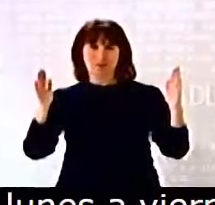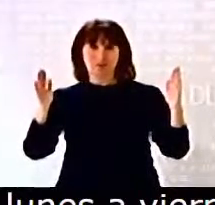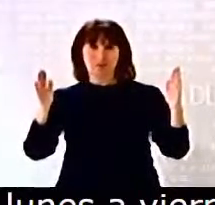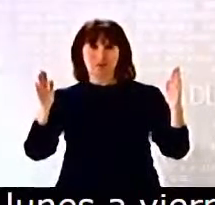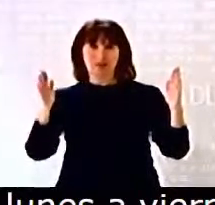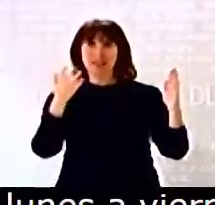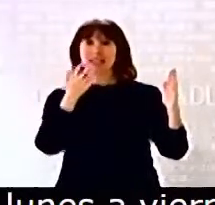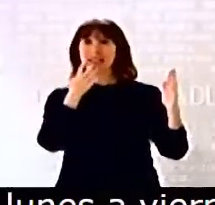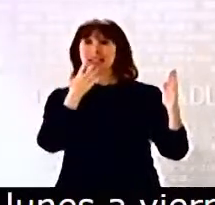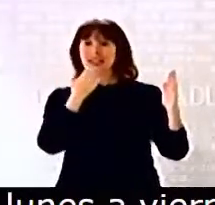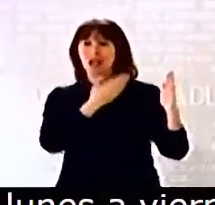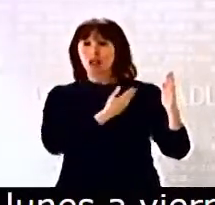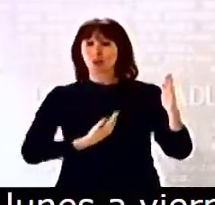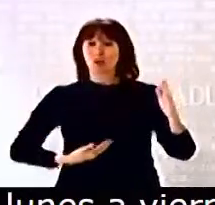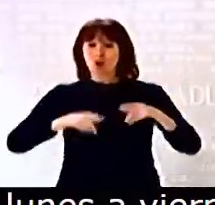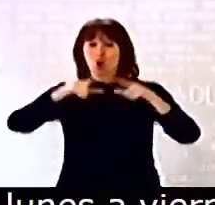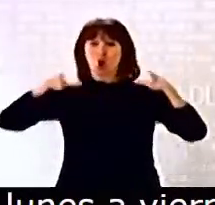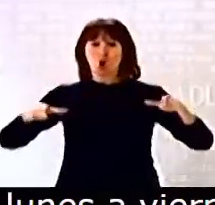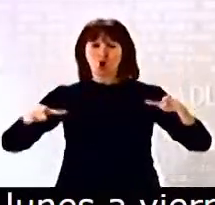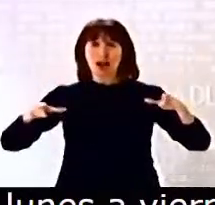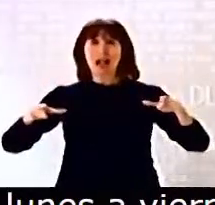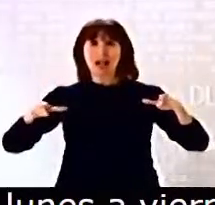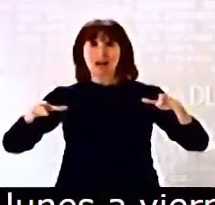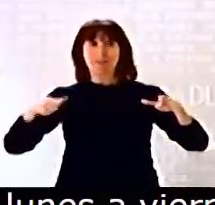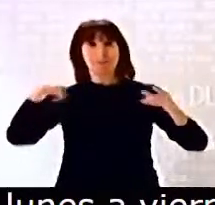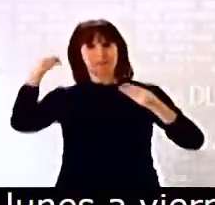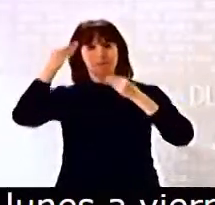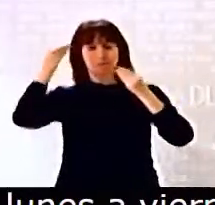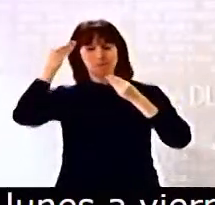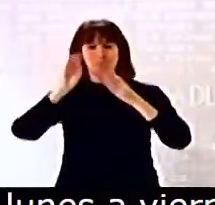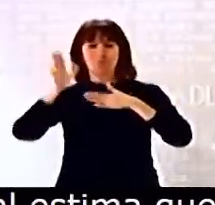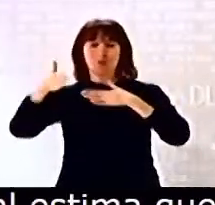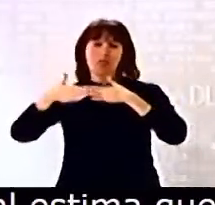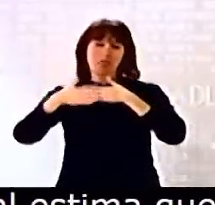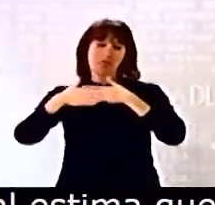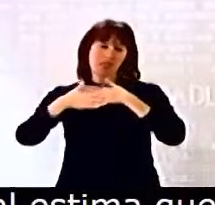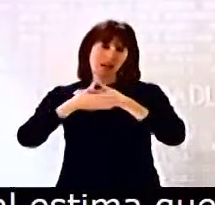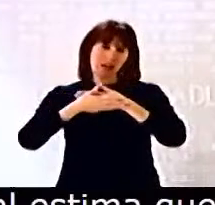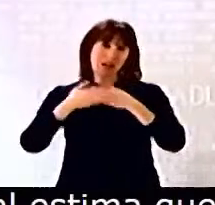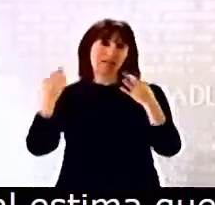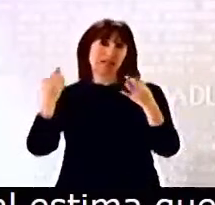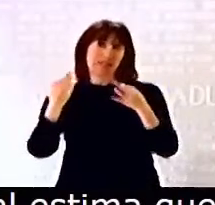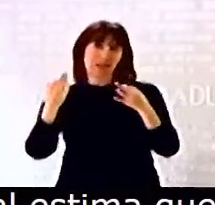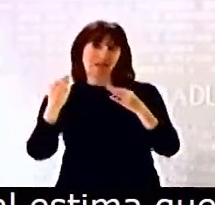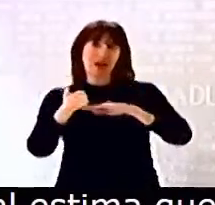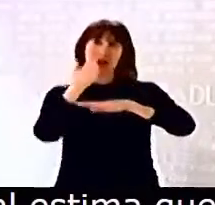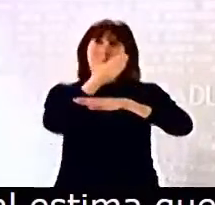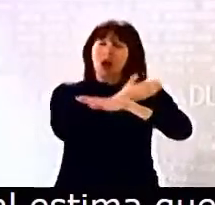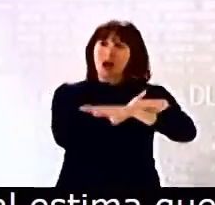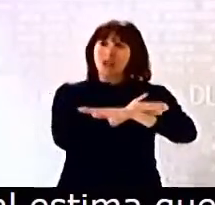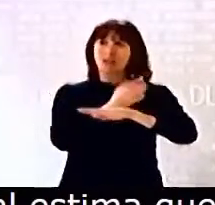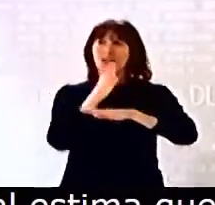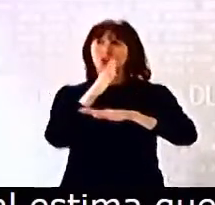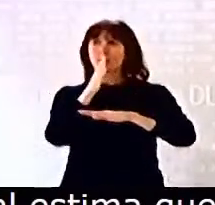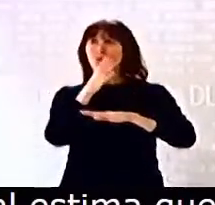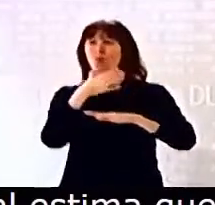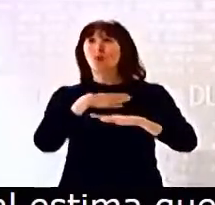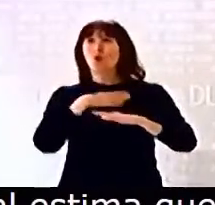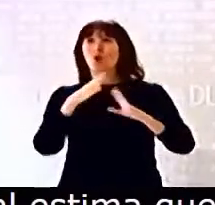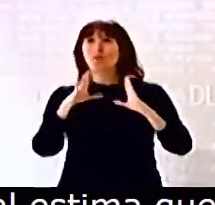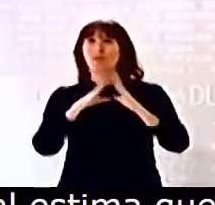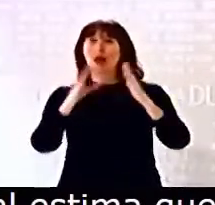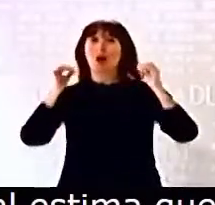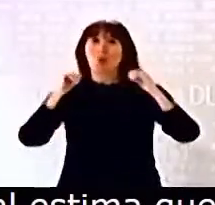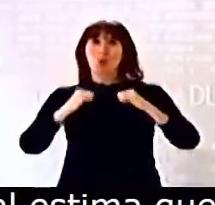Si el propietario del local estima que tiene que cerrar algunas horas, bien para conciliación de su vida